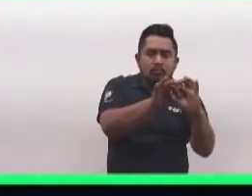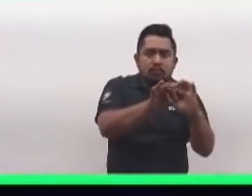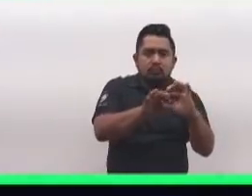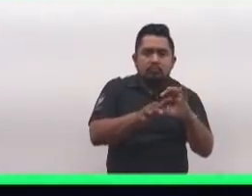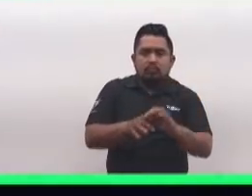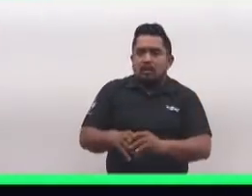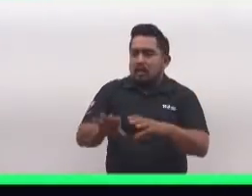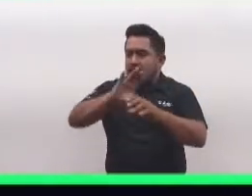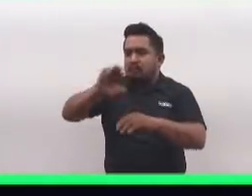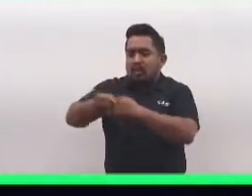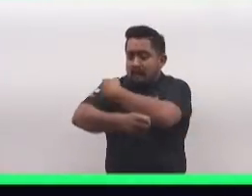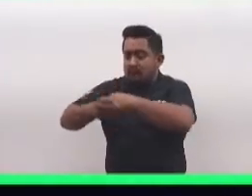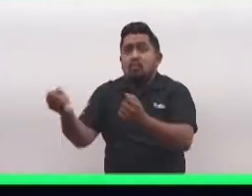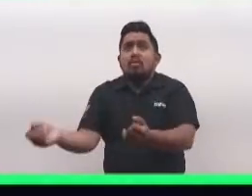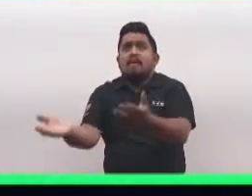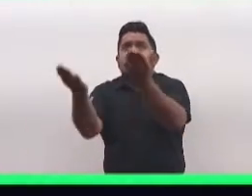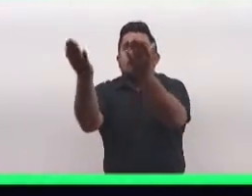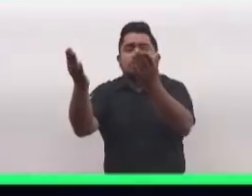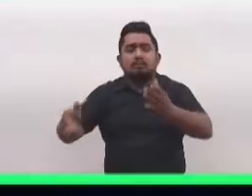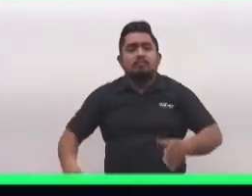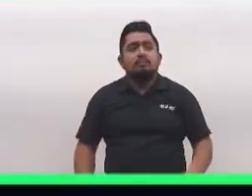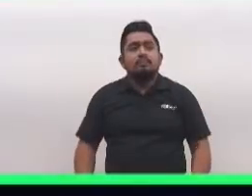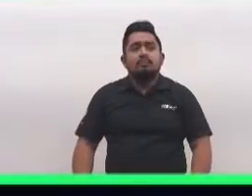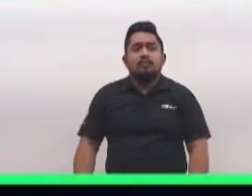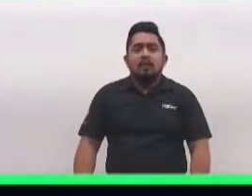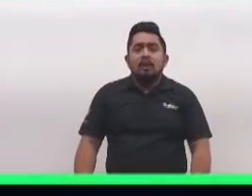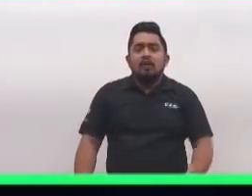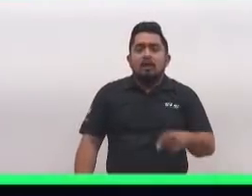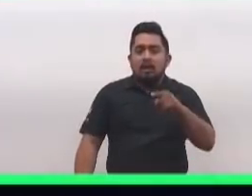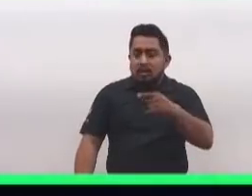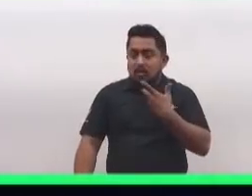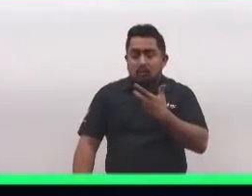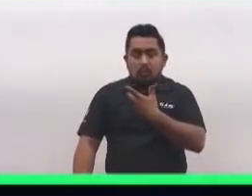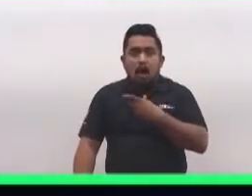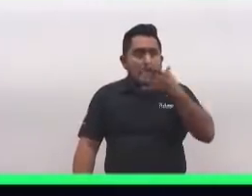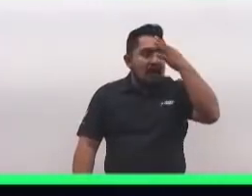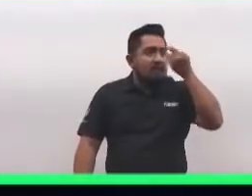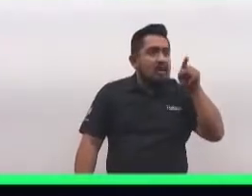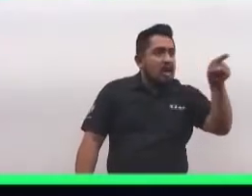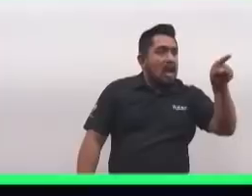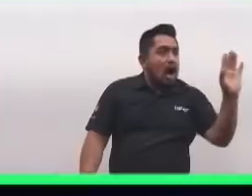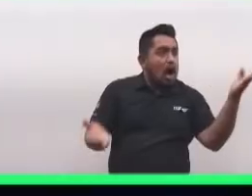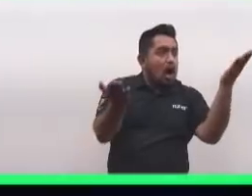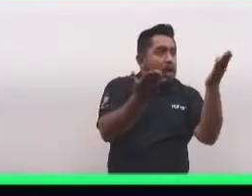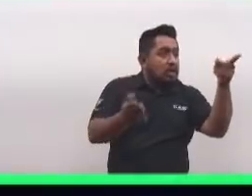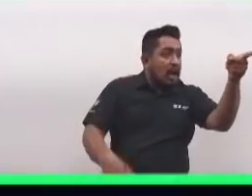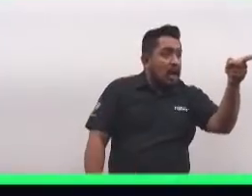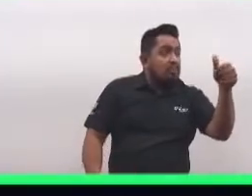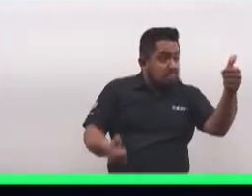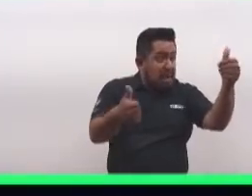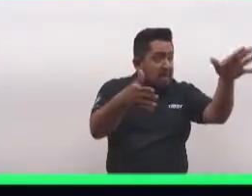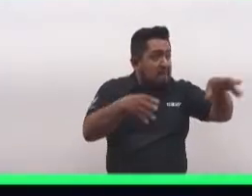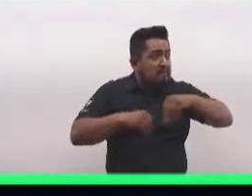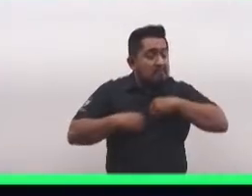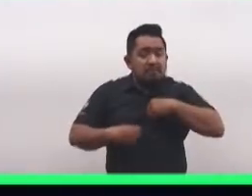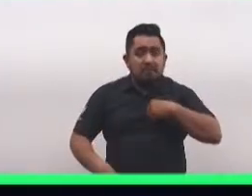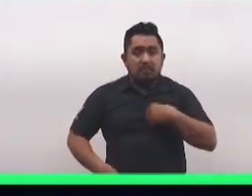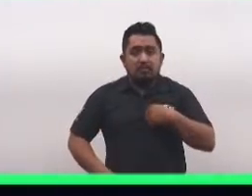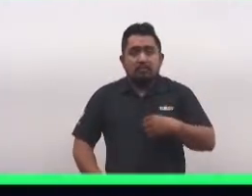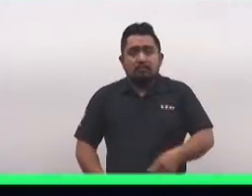sacrificio buscaba la vida en la imposición y la gente creía que porque lo hacía estaba bien